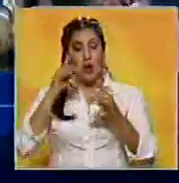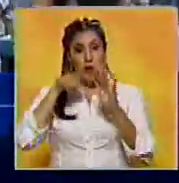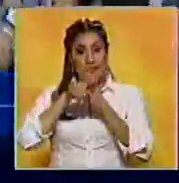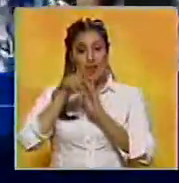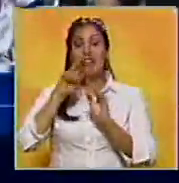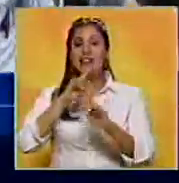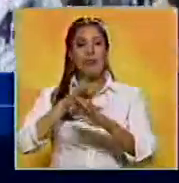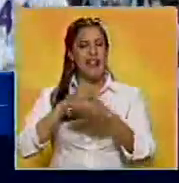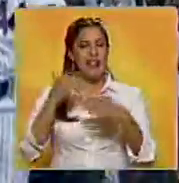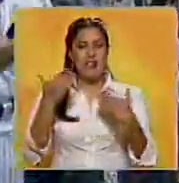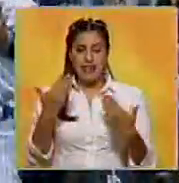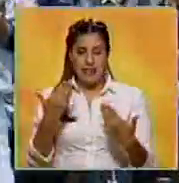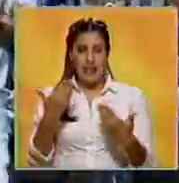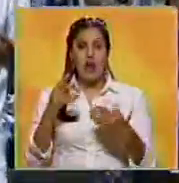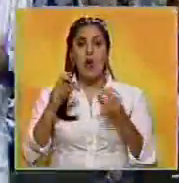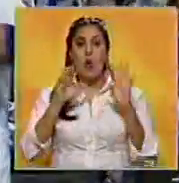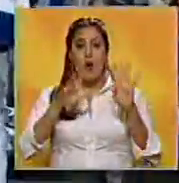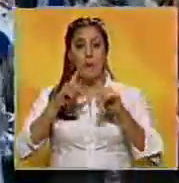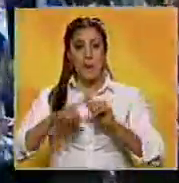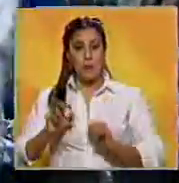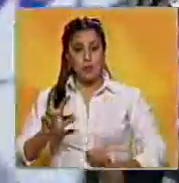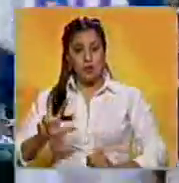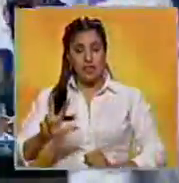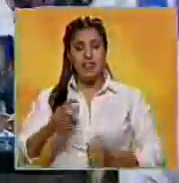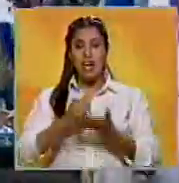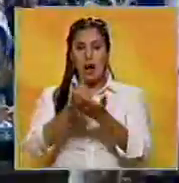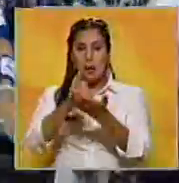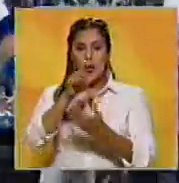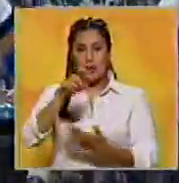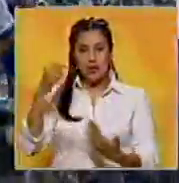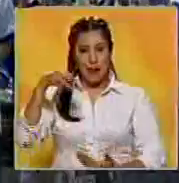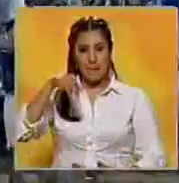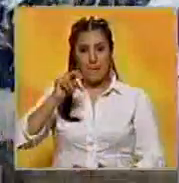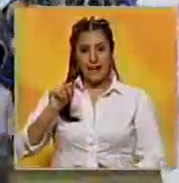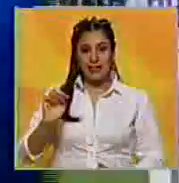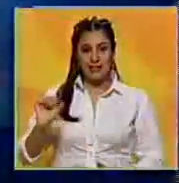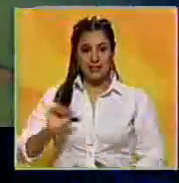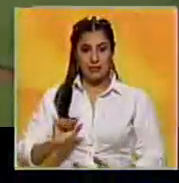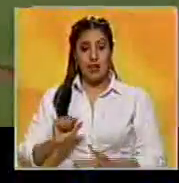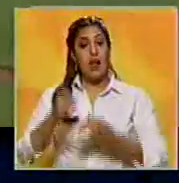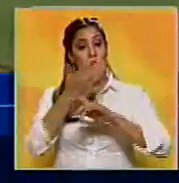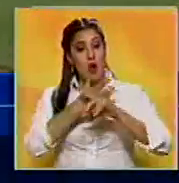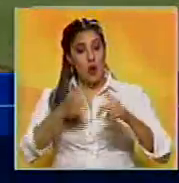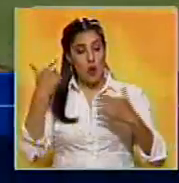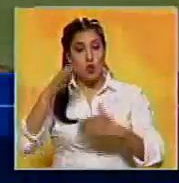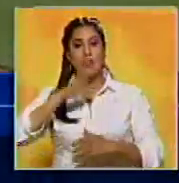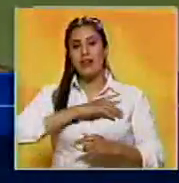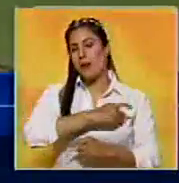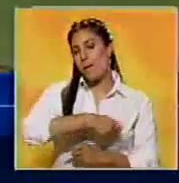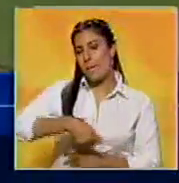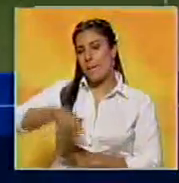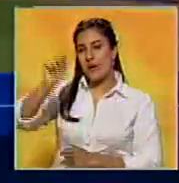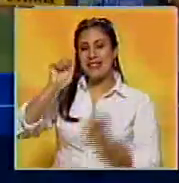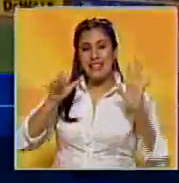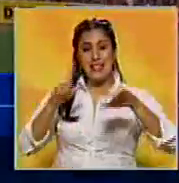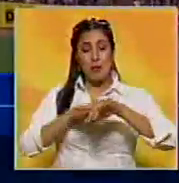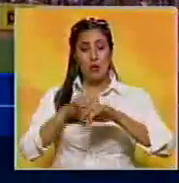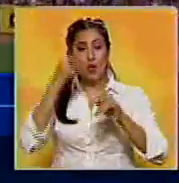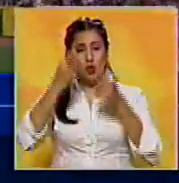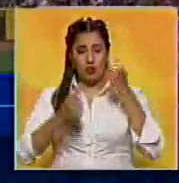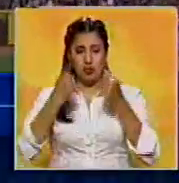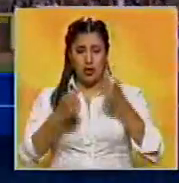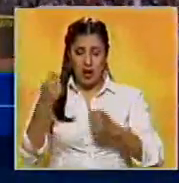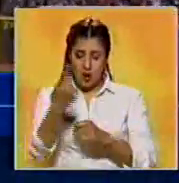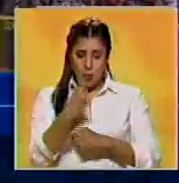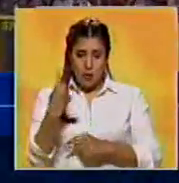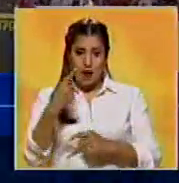El resultado final fue de 9 carreras por 3 a favor de los Mets. Cleveland ante Cincinnati, 7º inning, 2 corredores a